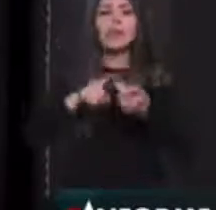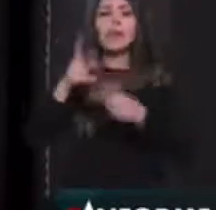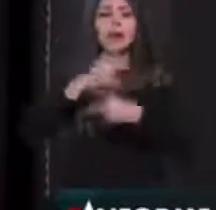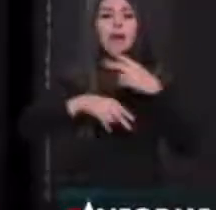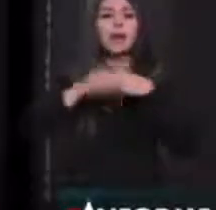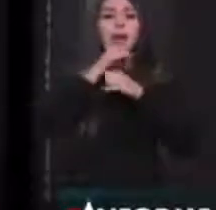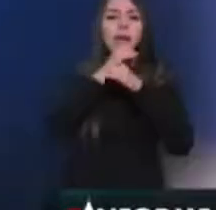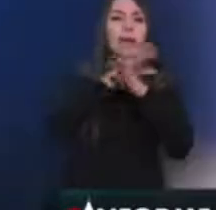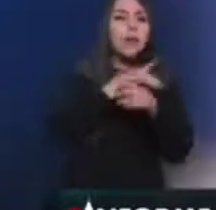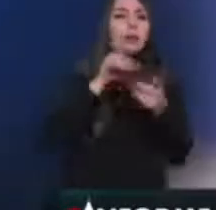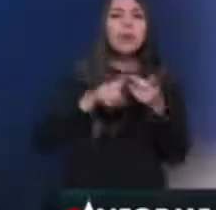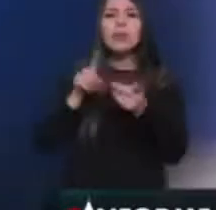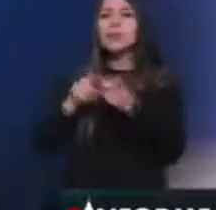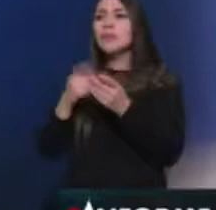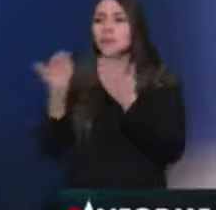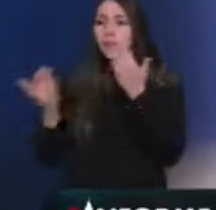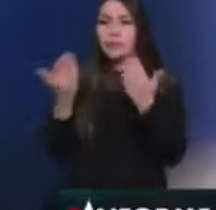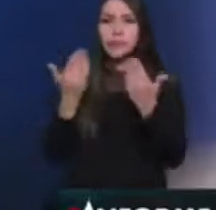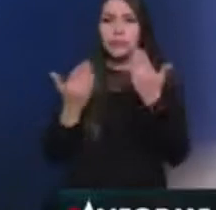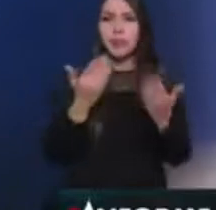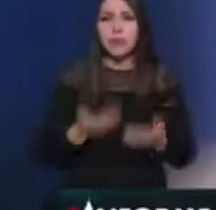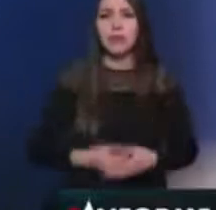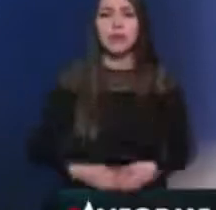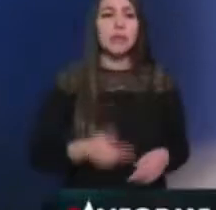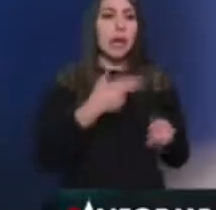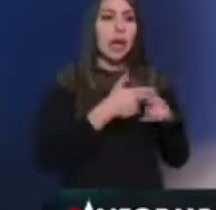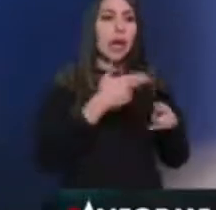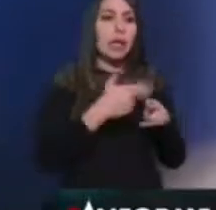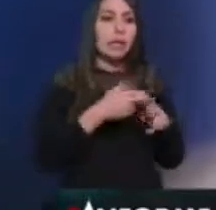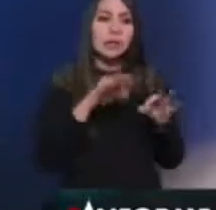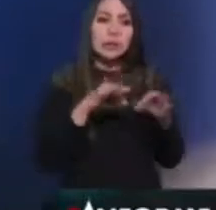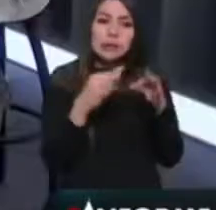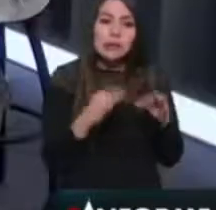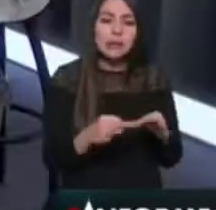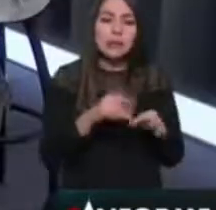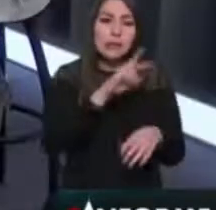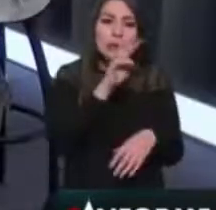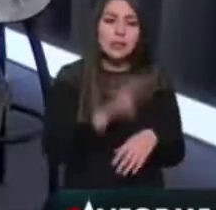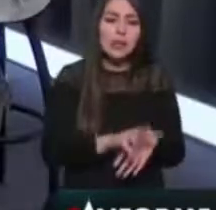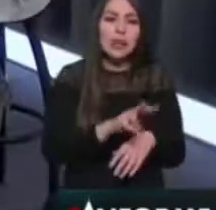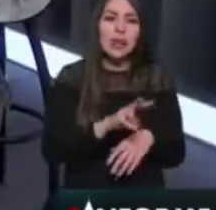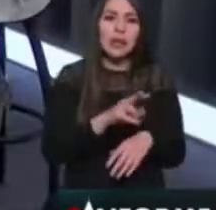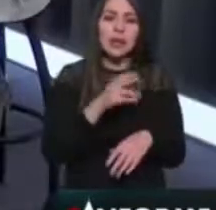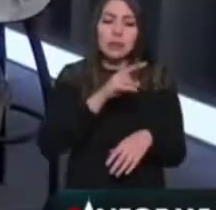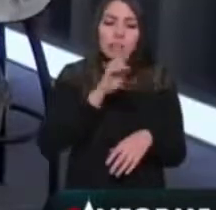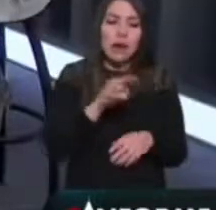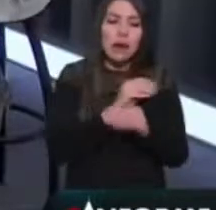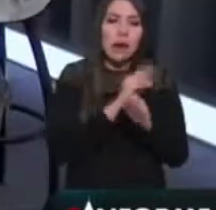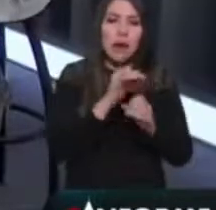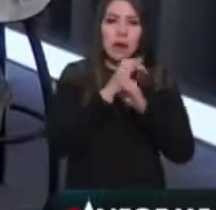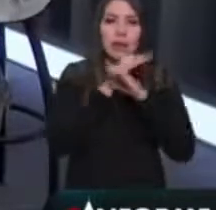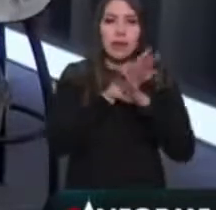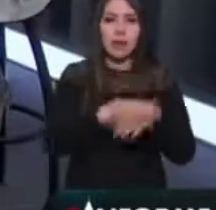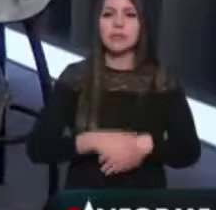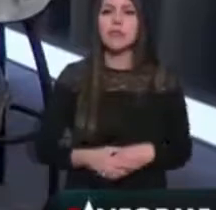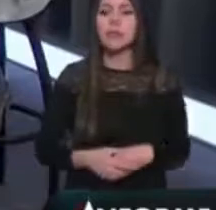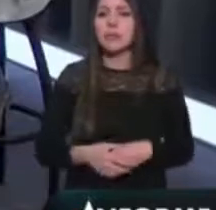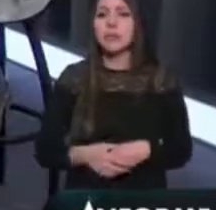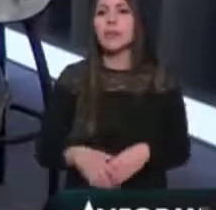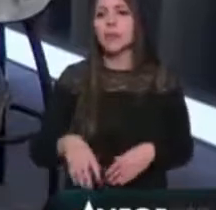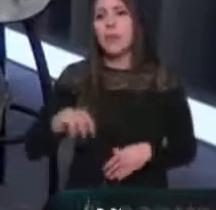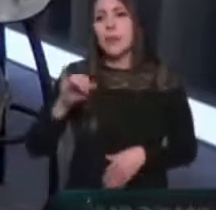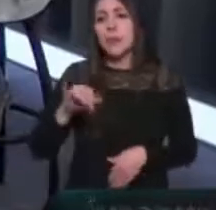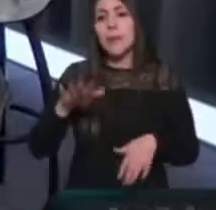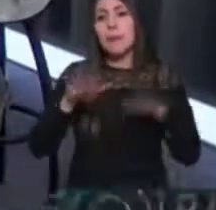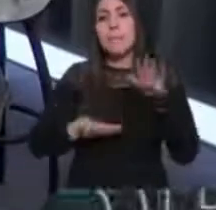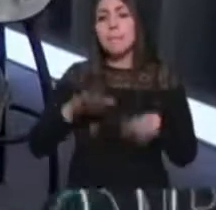contrastarlo. Hasta que sea irrefutable. Hasta que sea irrefutable. En la medida de lo posible, porque también eso es difícil cuando una de las partes es